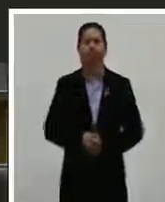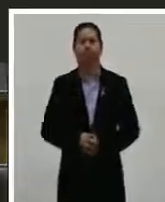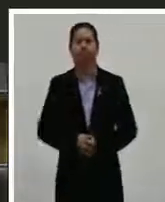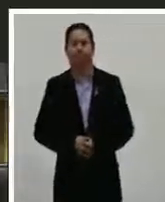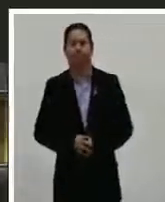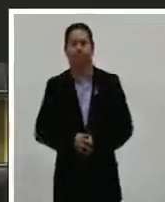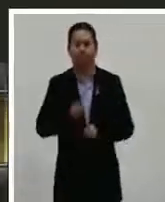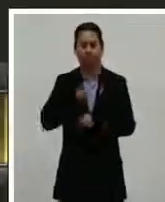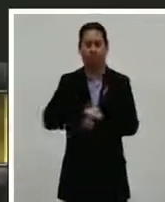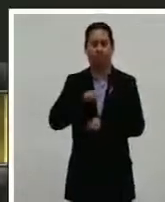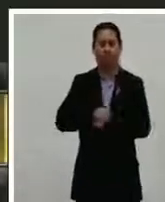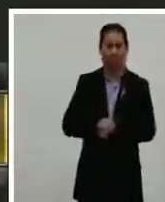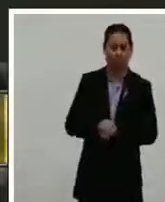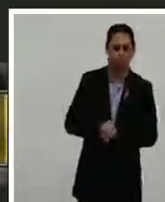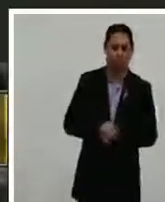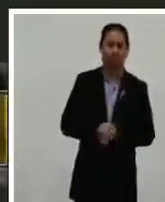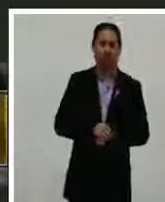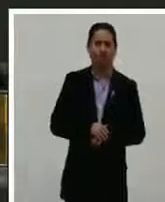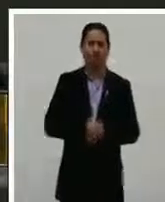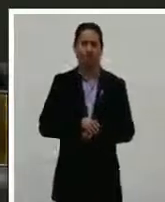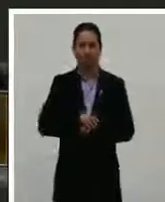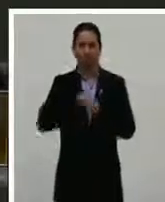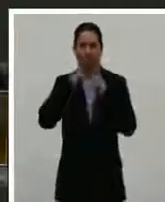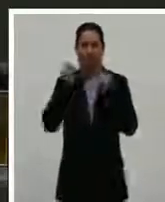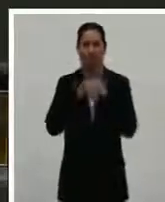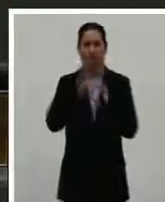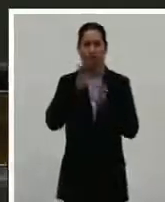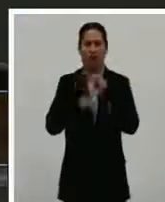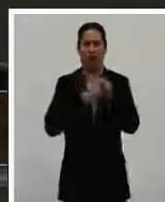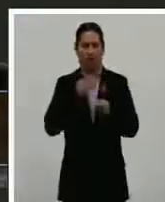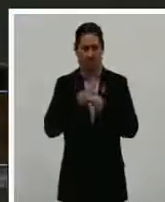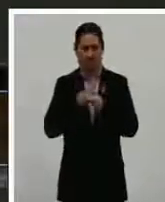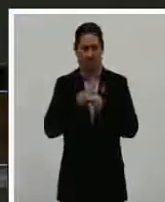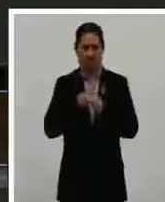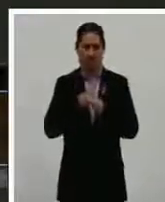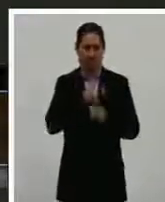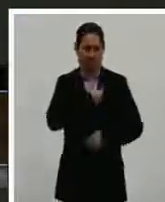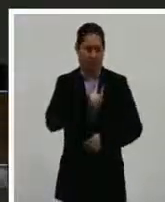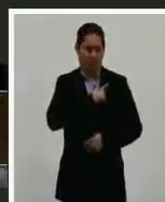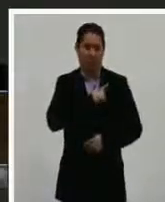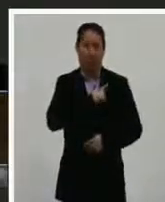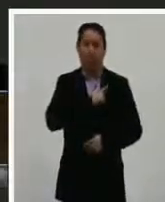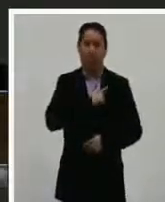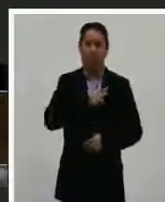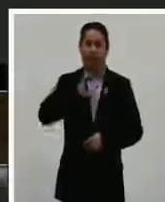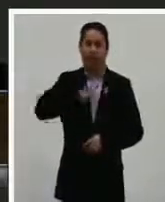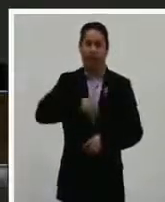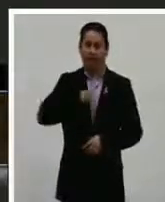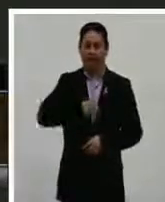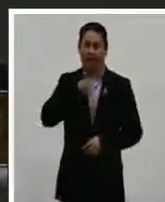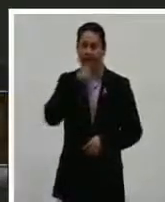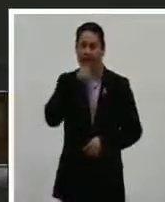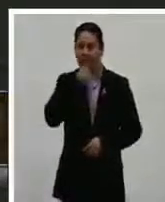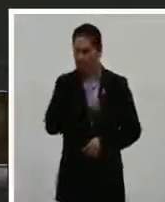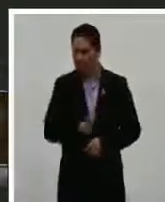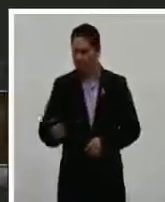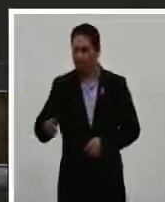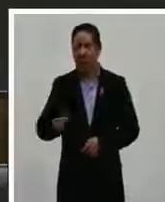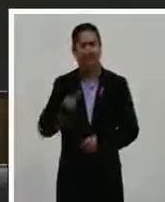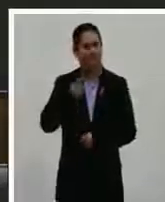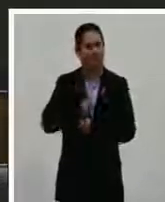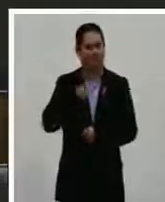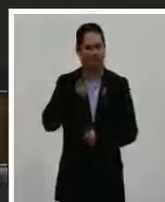amigas la organización mundial de la salud señala que el cáncer de niñas niños y adolescentes es una de las principales